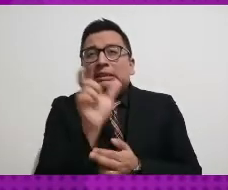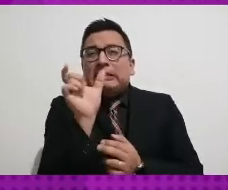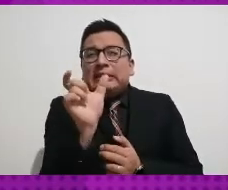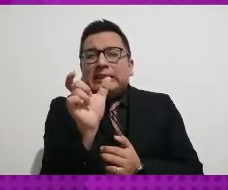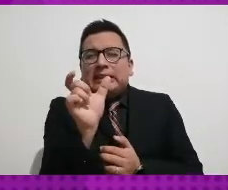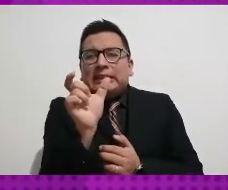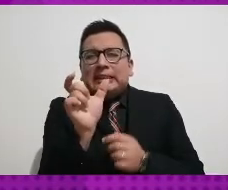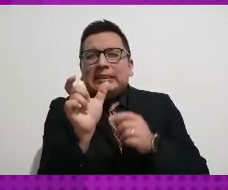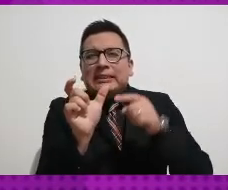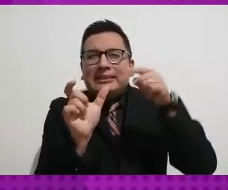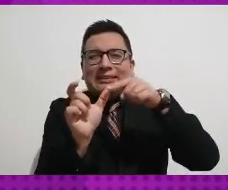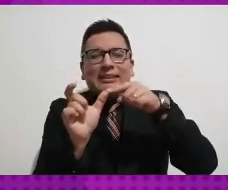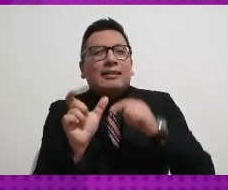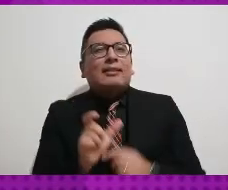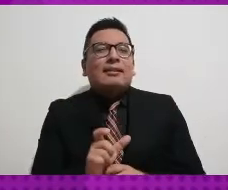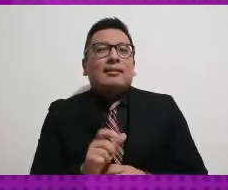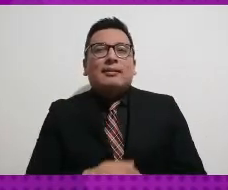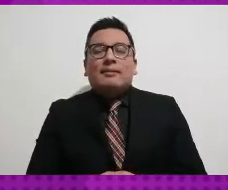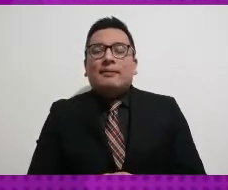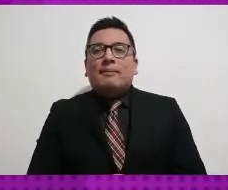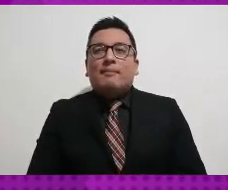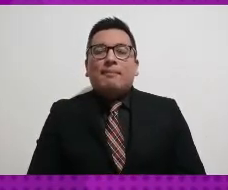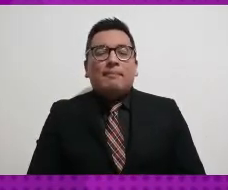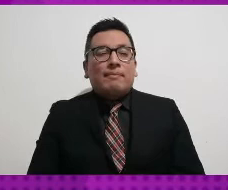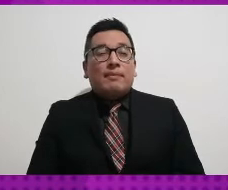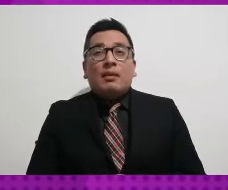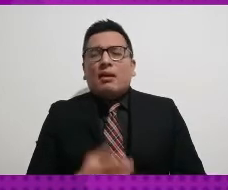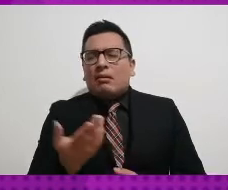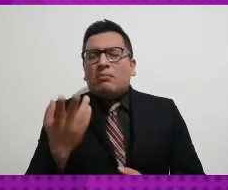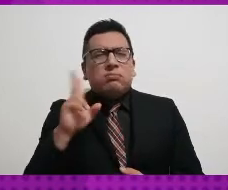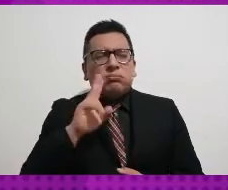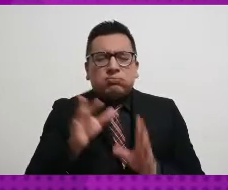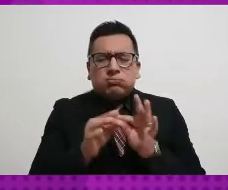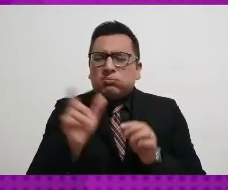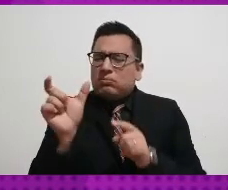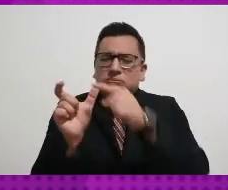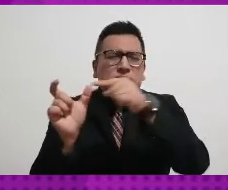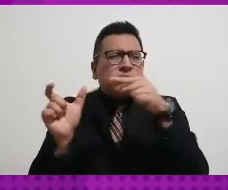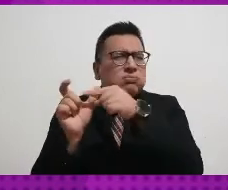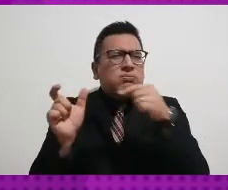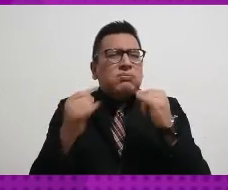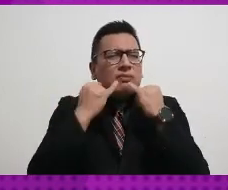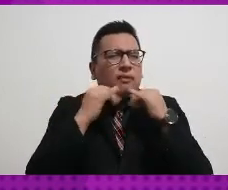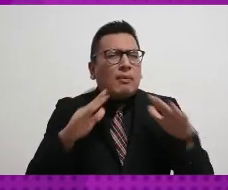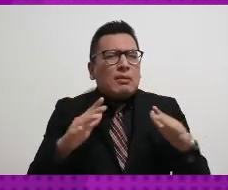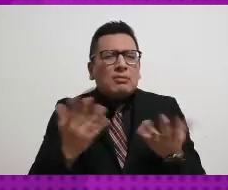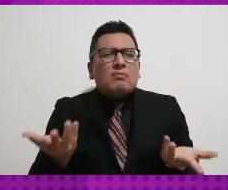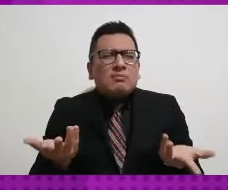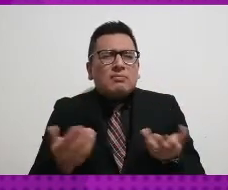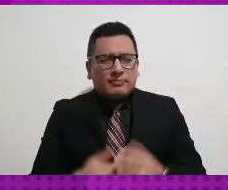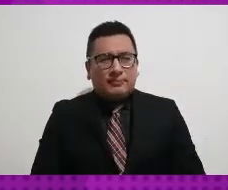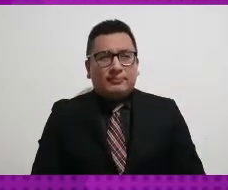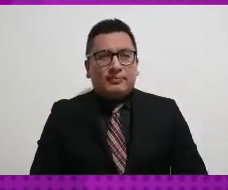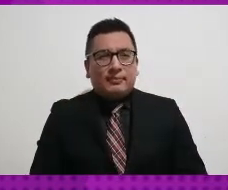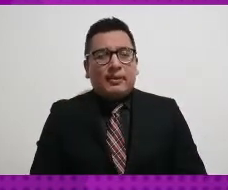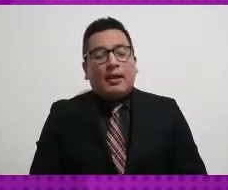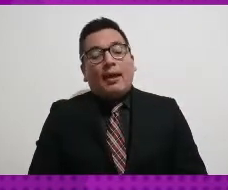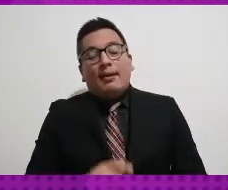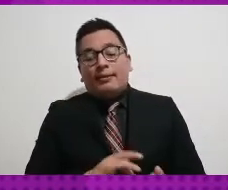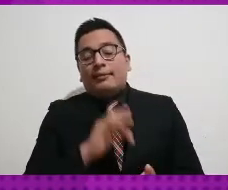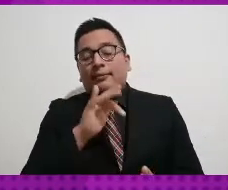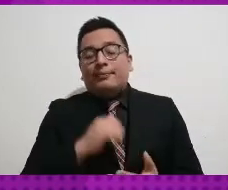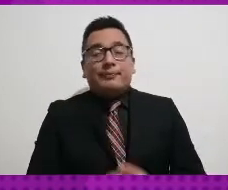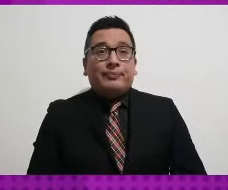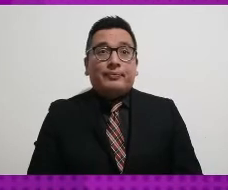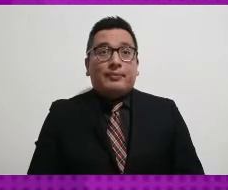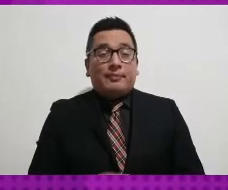también que nos hablara sobre esta protección de datos personales específicos. Gracias, consejera. Bueno, aquí